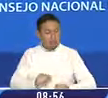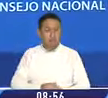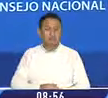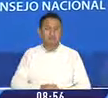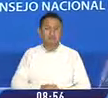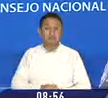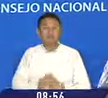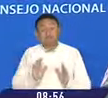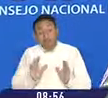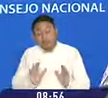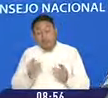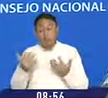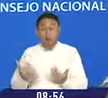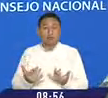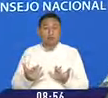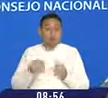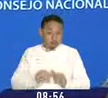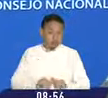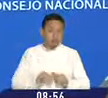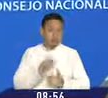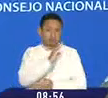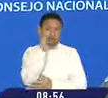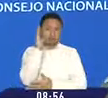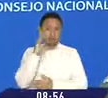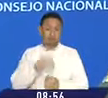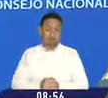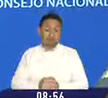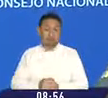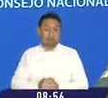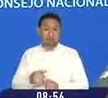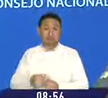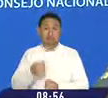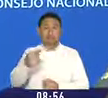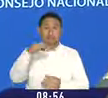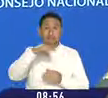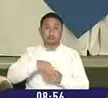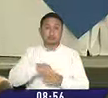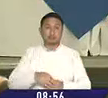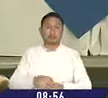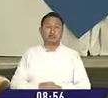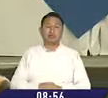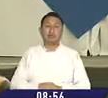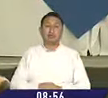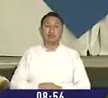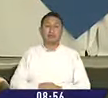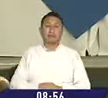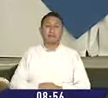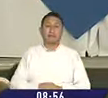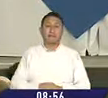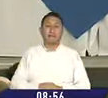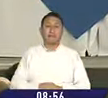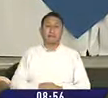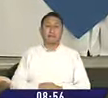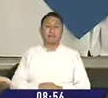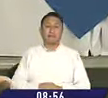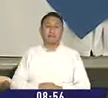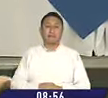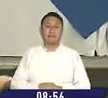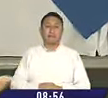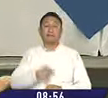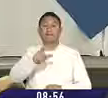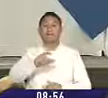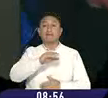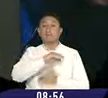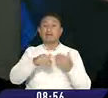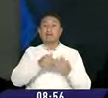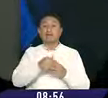Esperemos que siga así y nos vemos en los escrutinios, ¿no? De ahí toda la ciudadanía podrá seguir de cerca los resultados